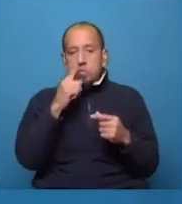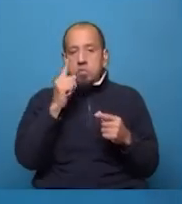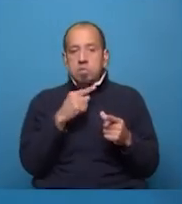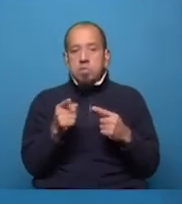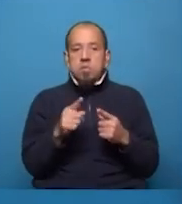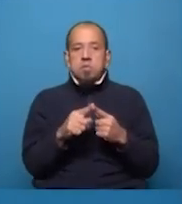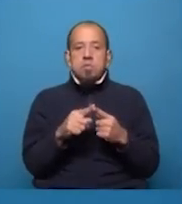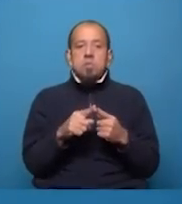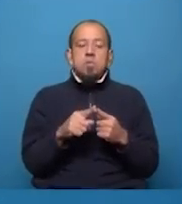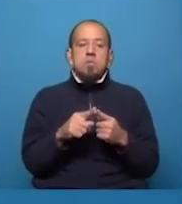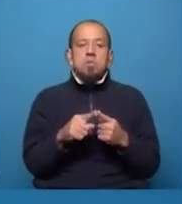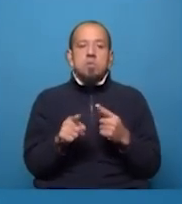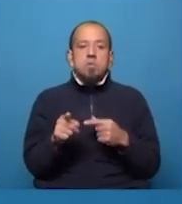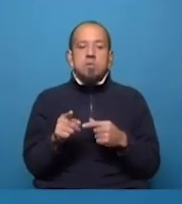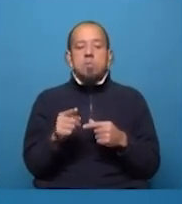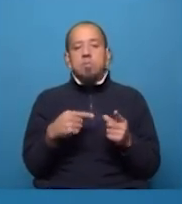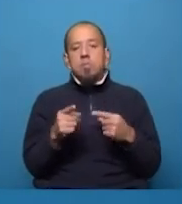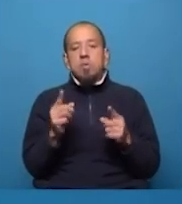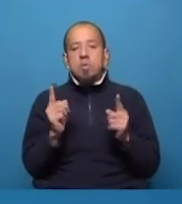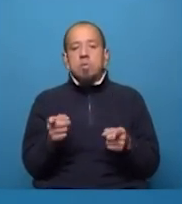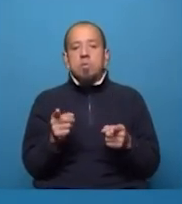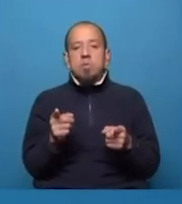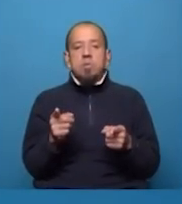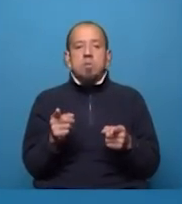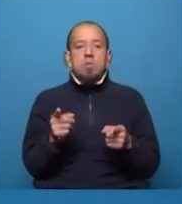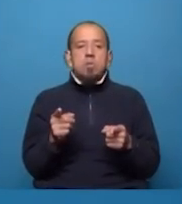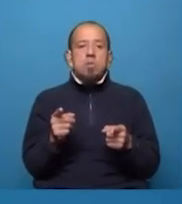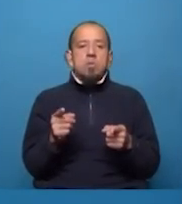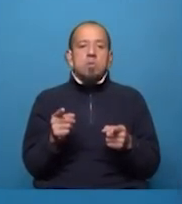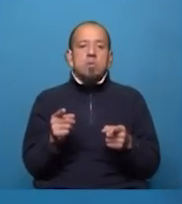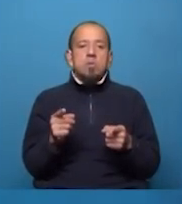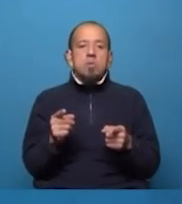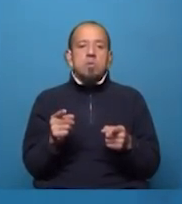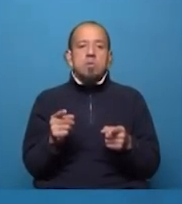Pero además me parece que lo otro es